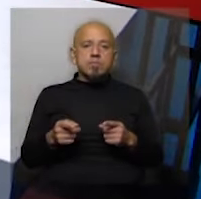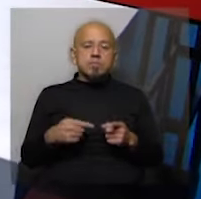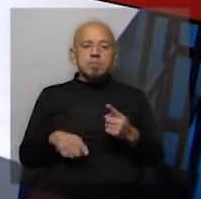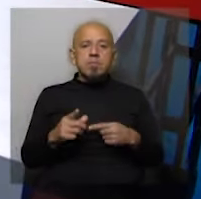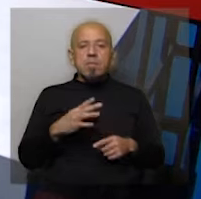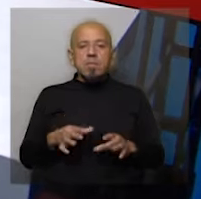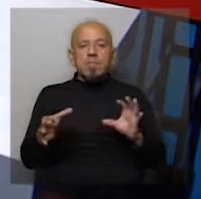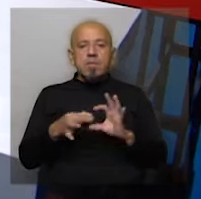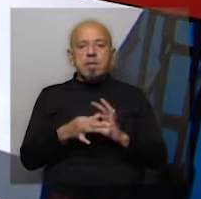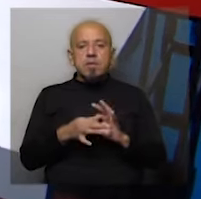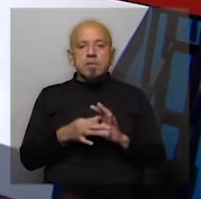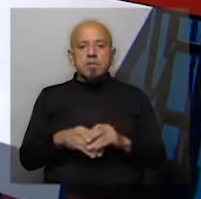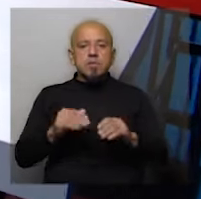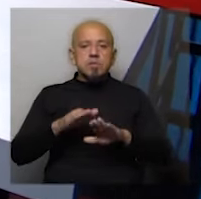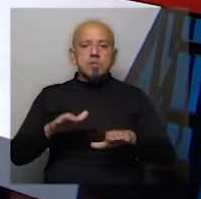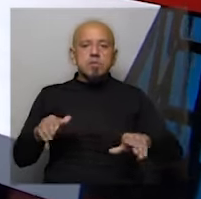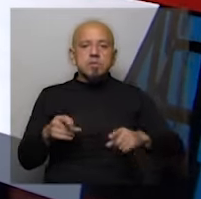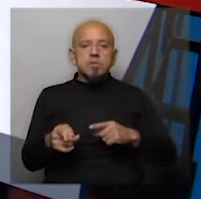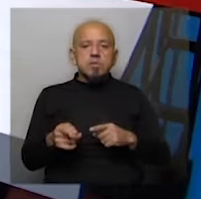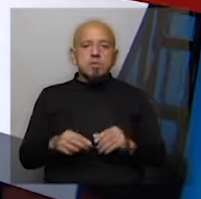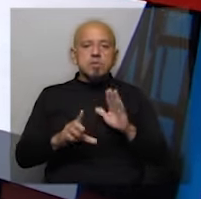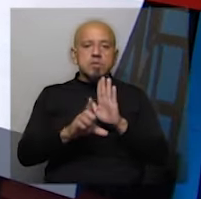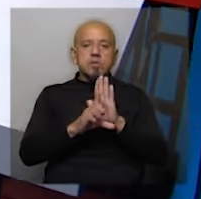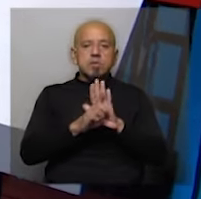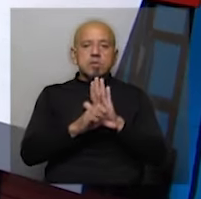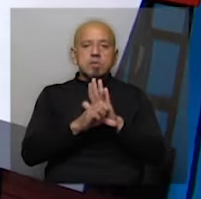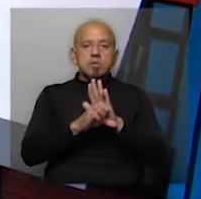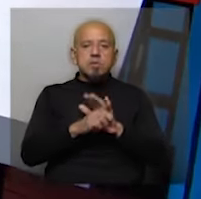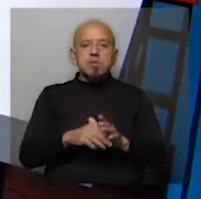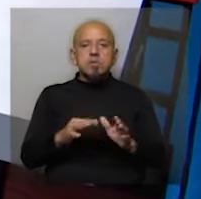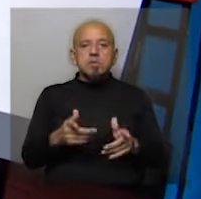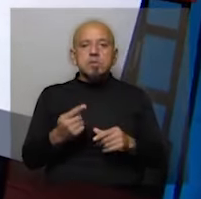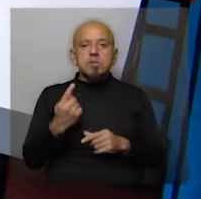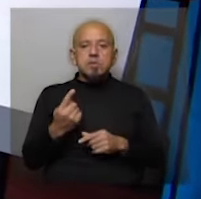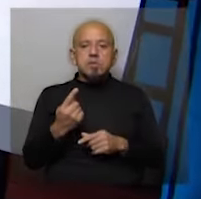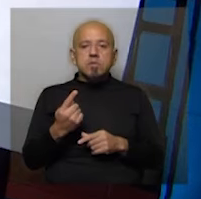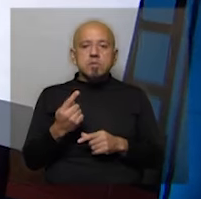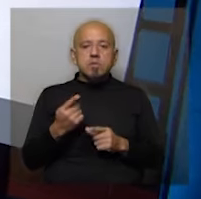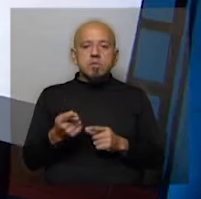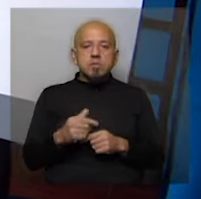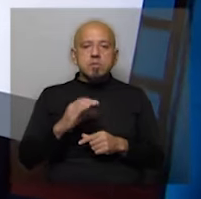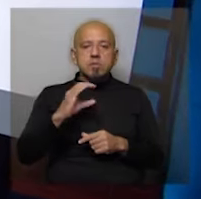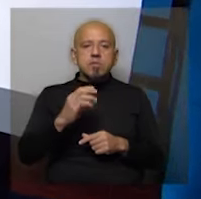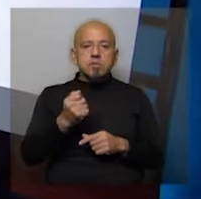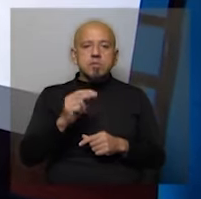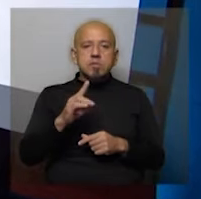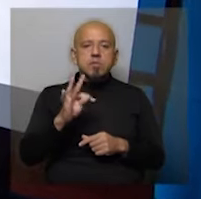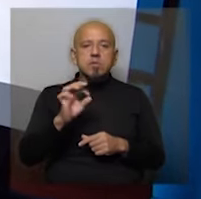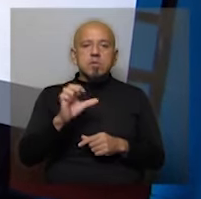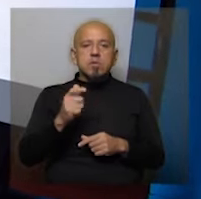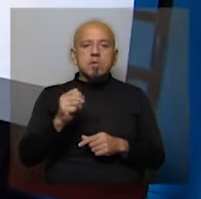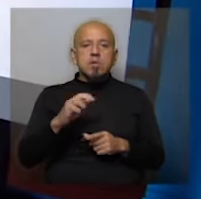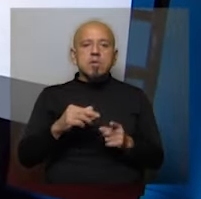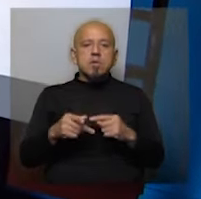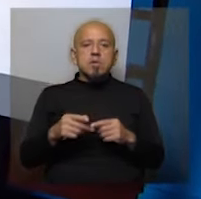vinculado el agresor con los niños la ley Establece que en principio este como medida cautelar también tiene que establecer